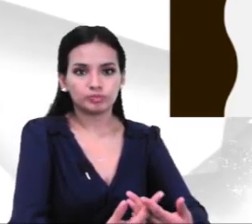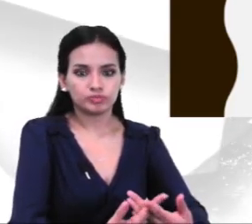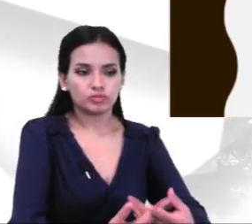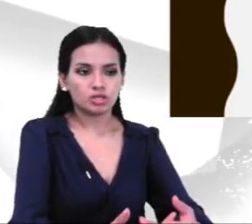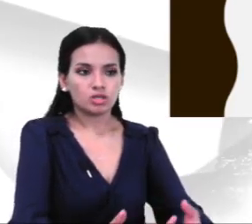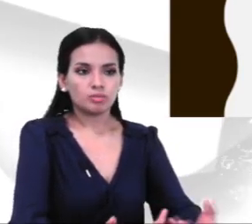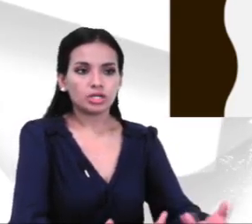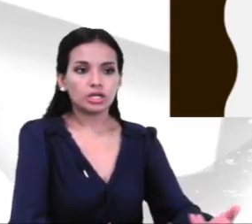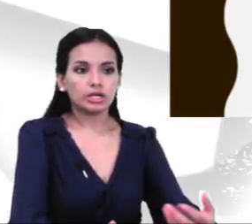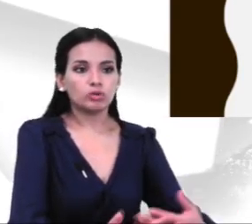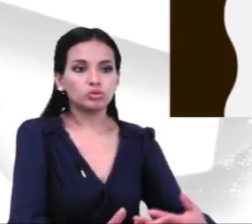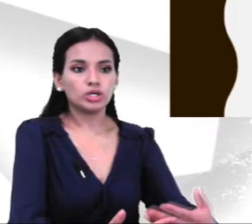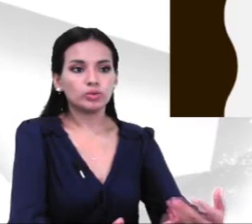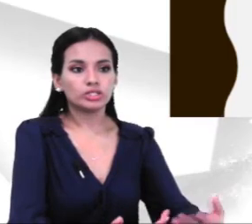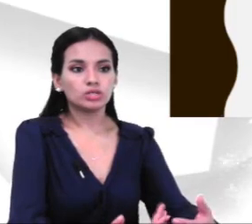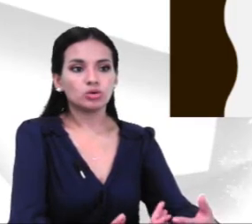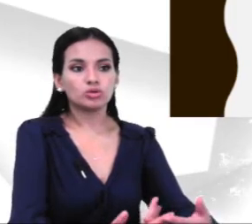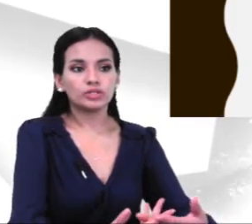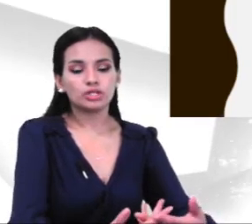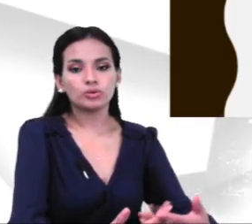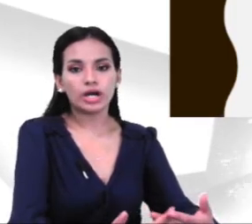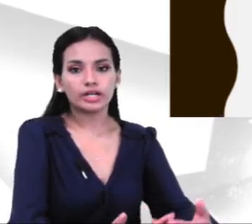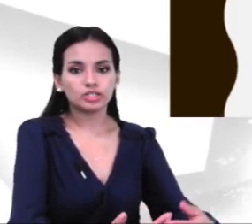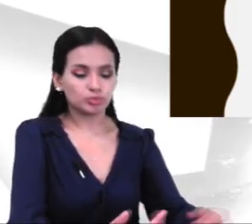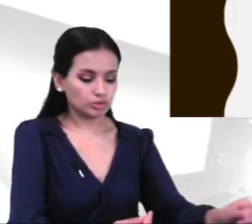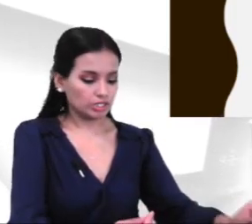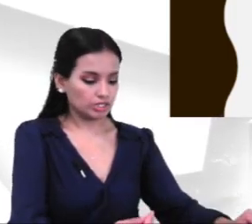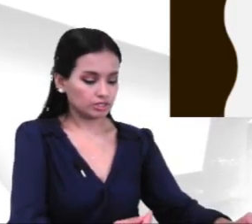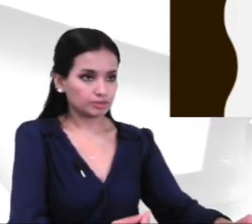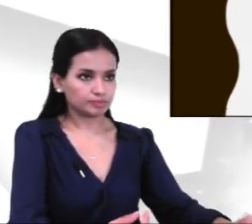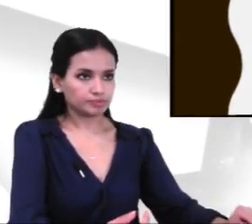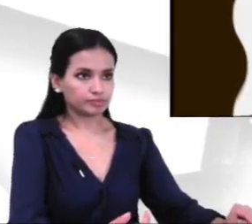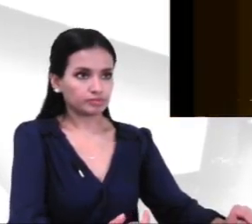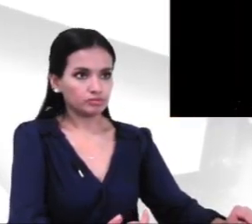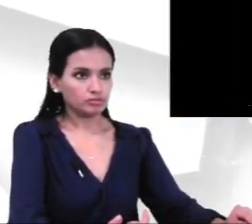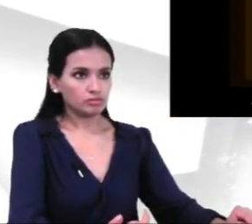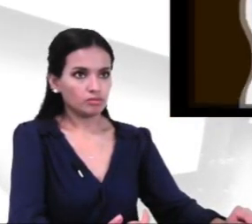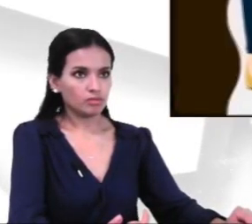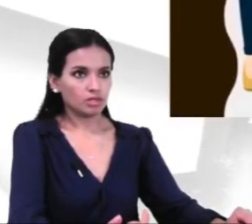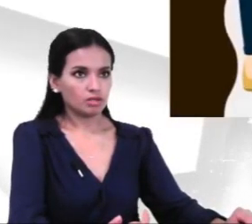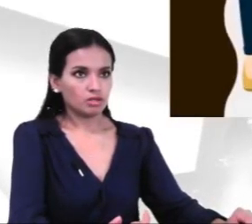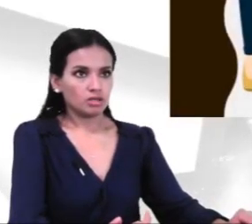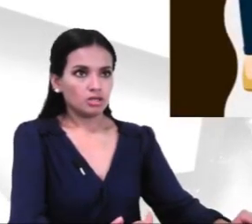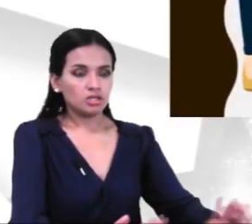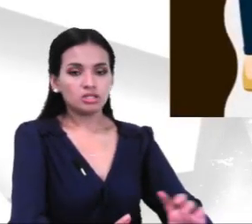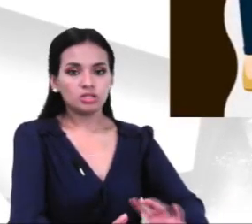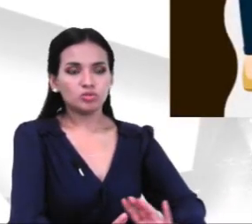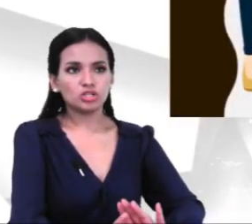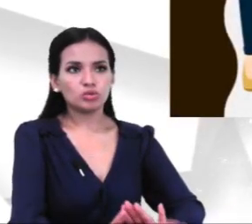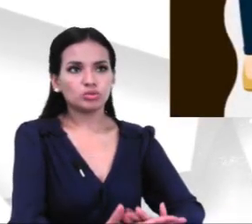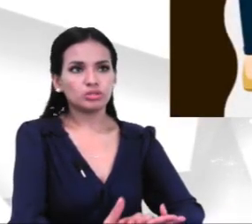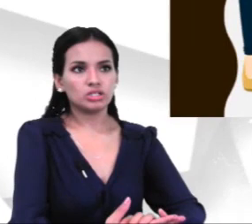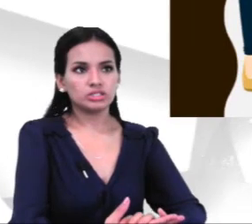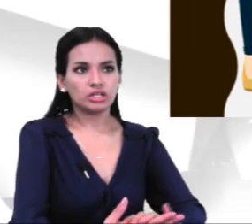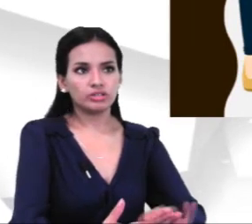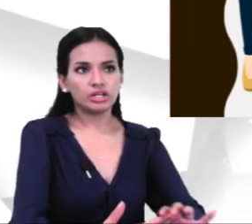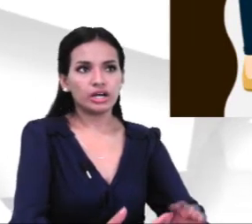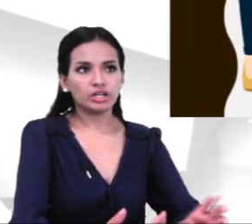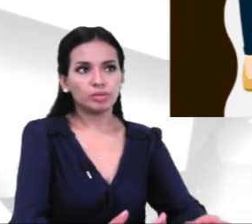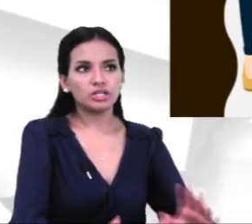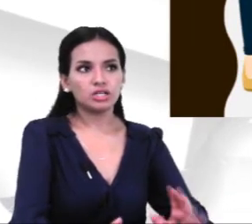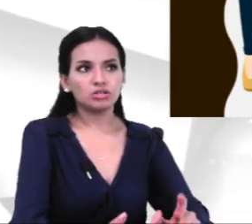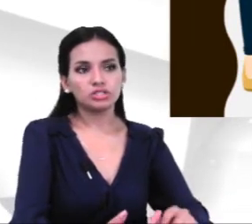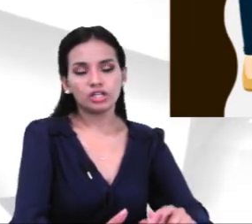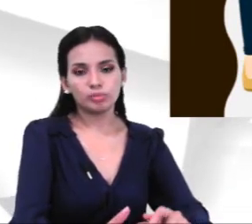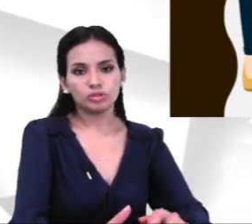momento verdad en honduras cuenta con 91 áreas protegidas y tenemos algunos de los listados de